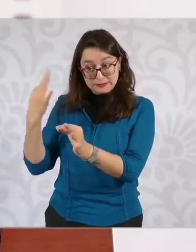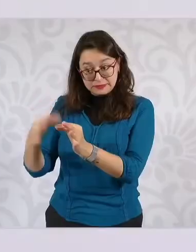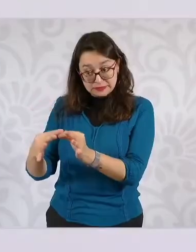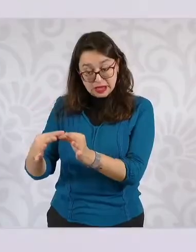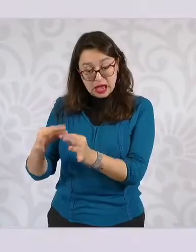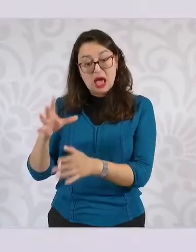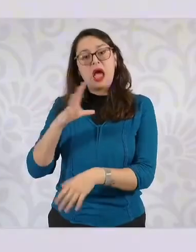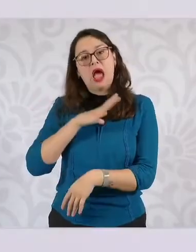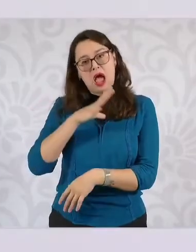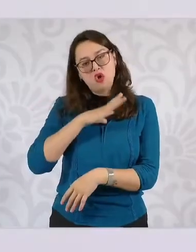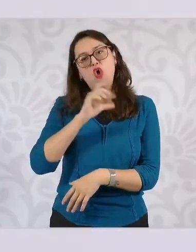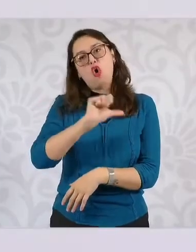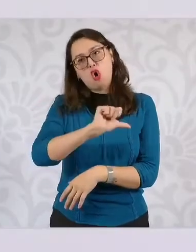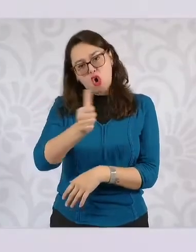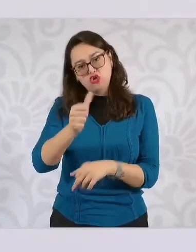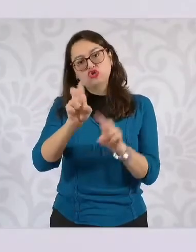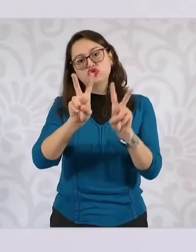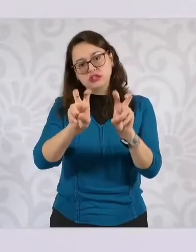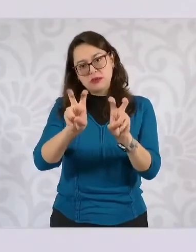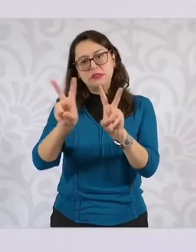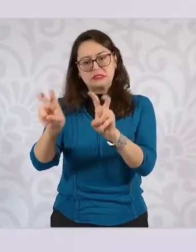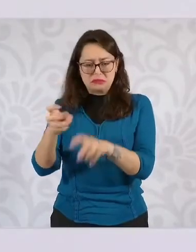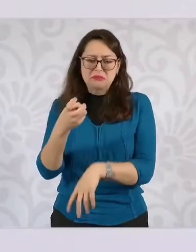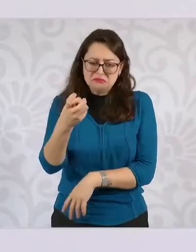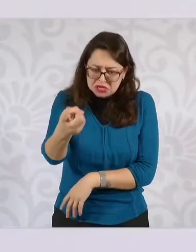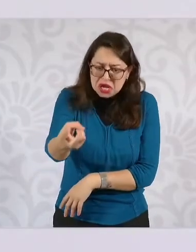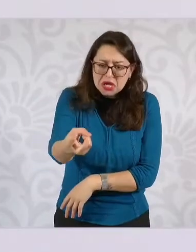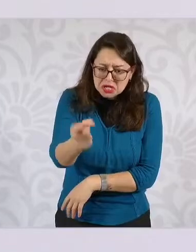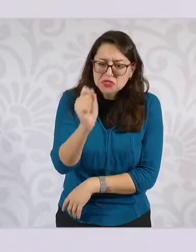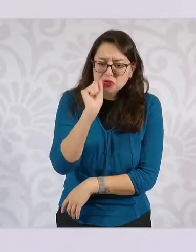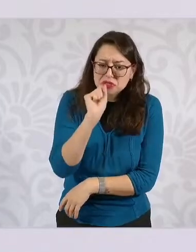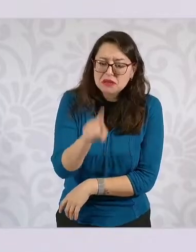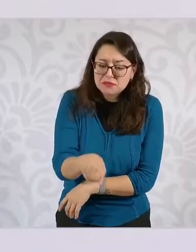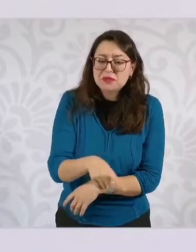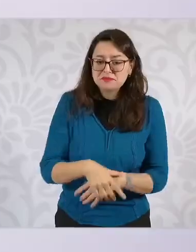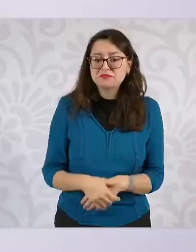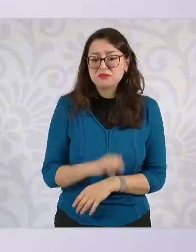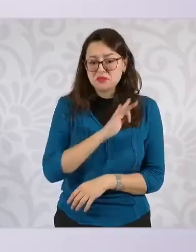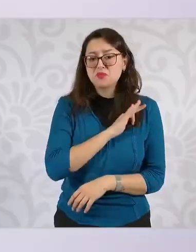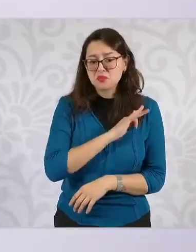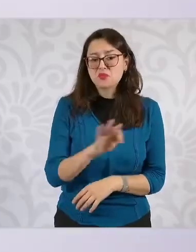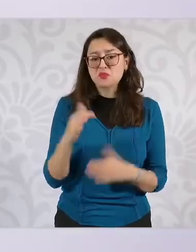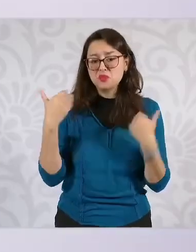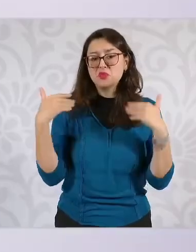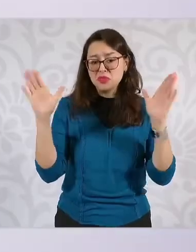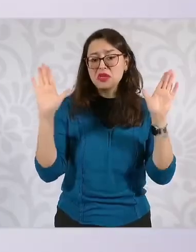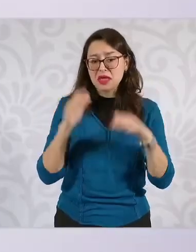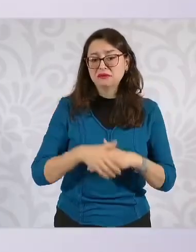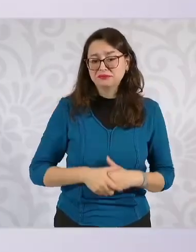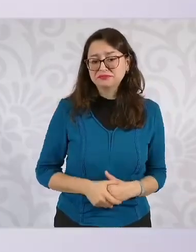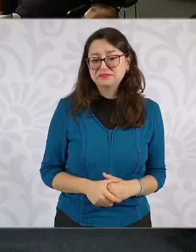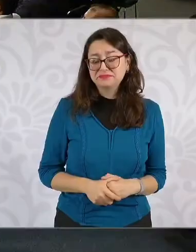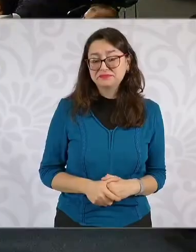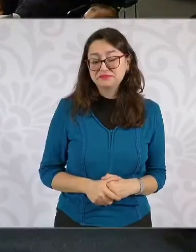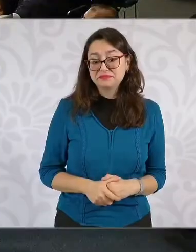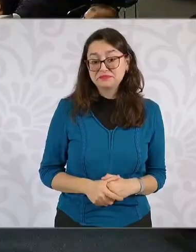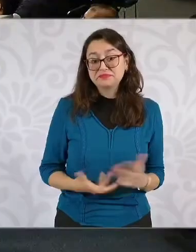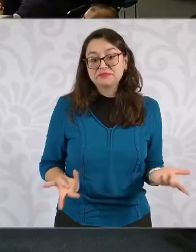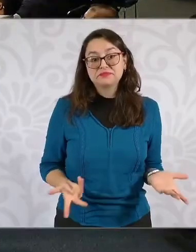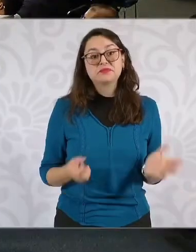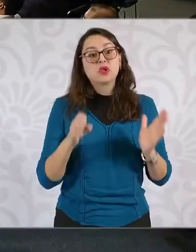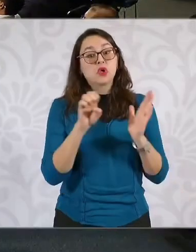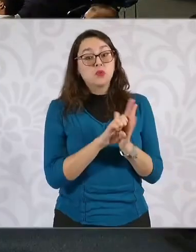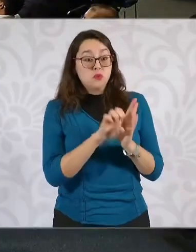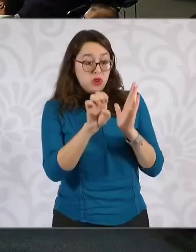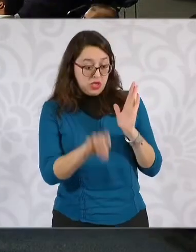tontos para creérselo. Pero vamos a seguir denunciando a esos criminales porque en